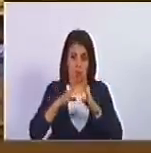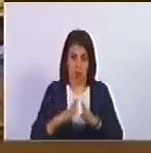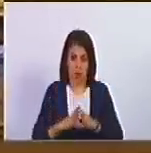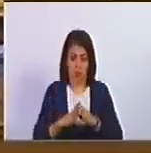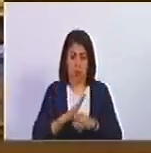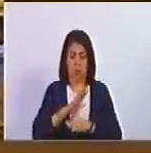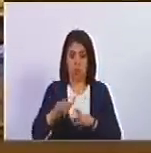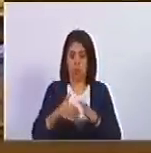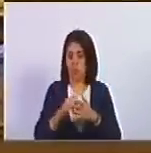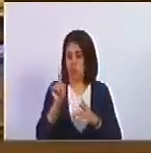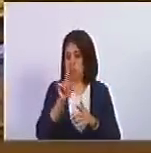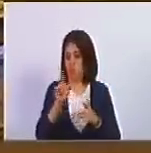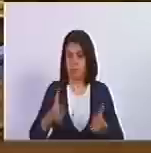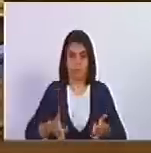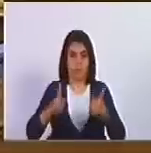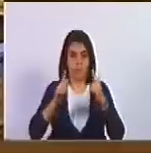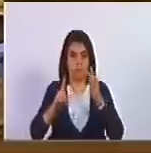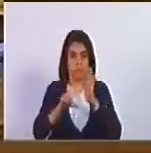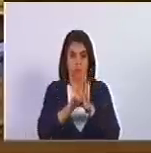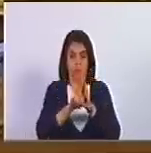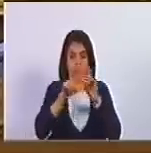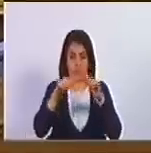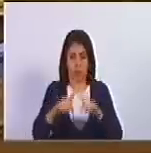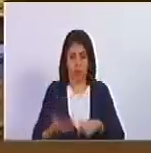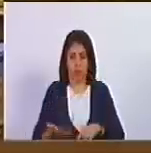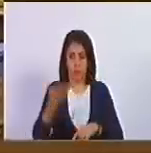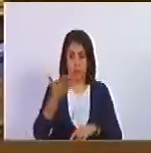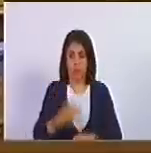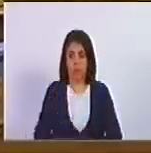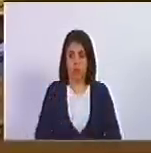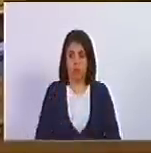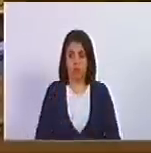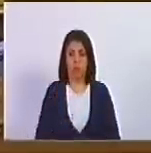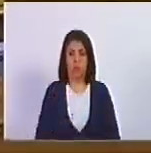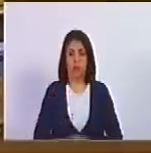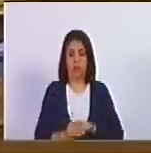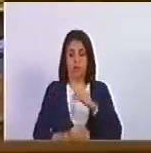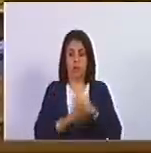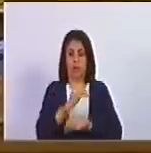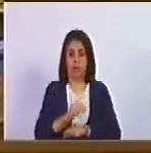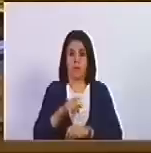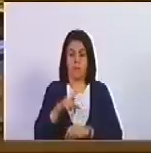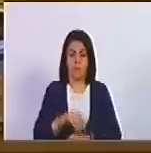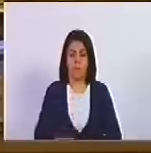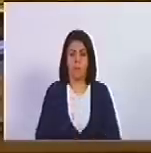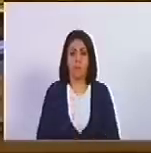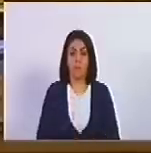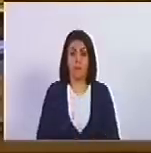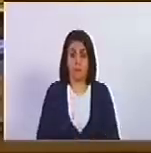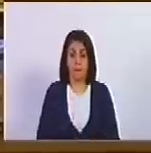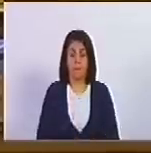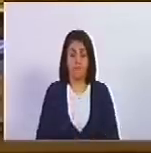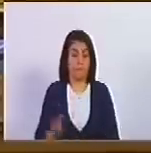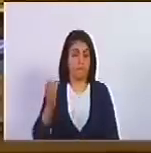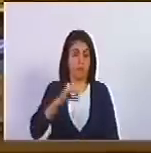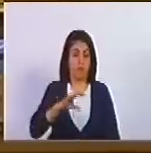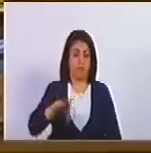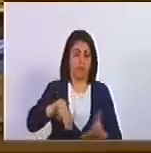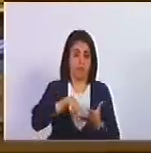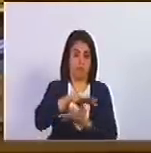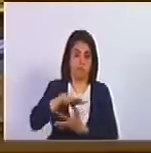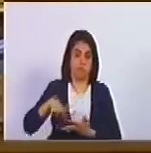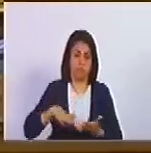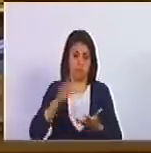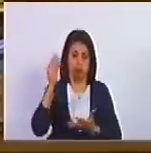gobernadores. No permitamos que una ley de esta importancia caiga en el saco de la zona